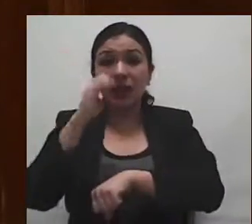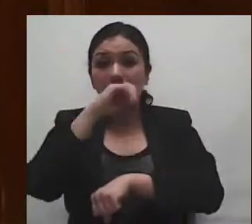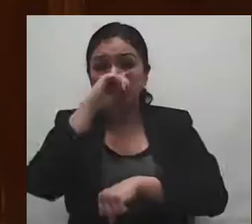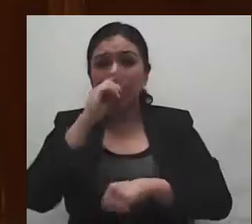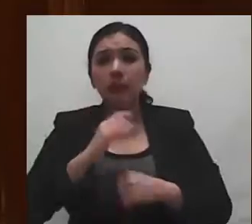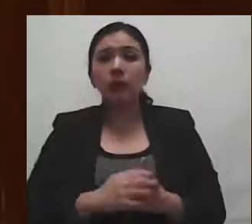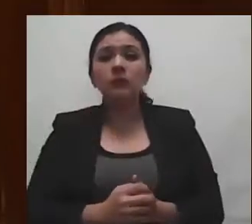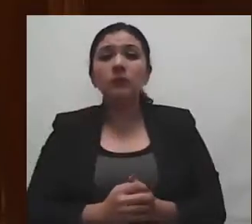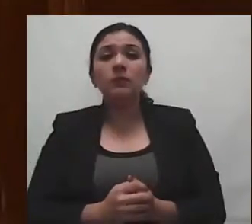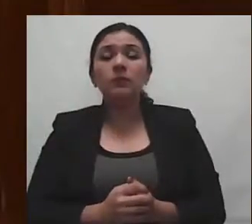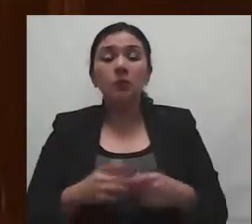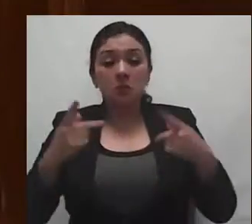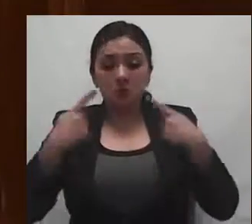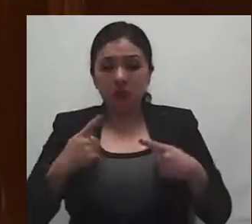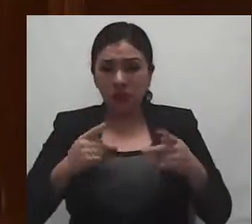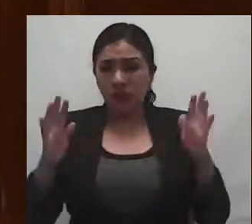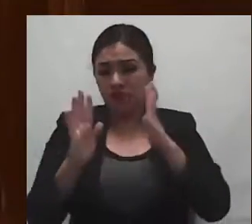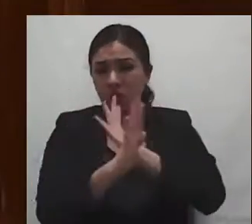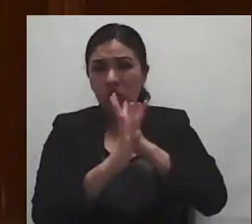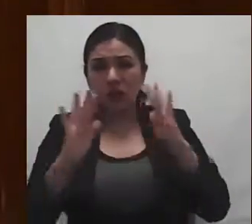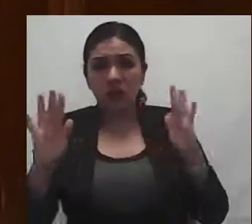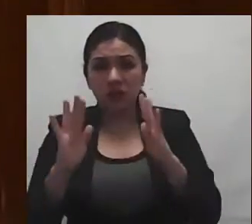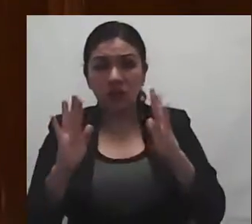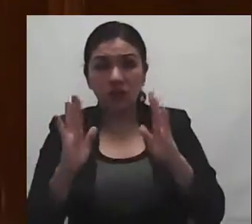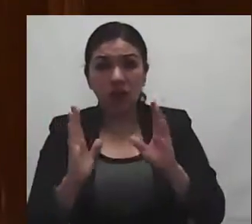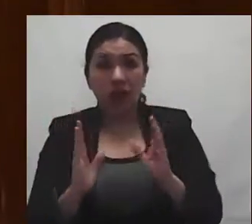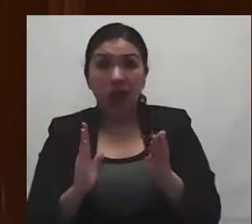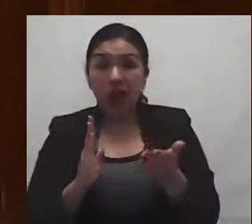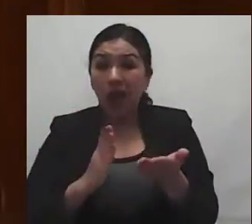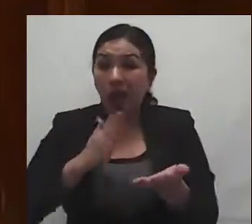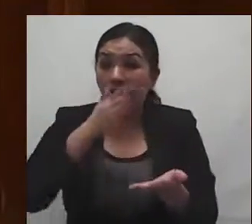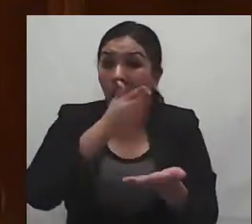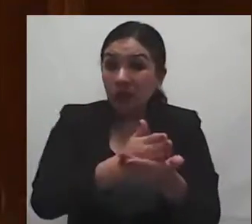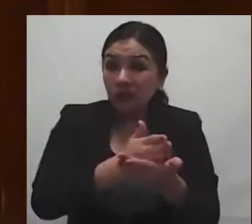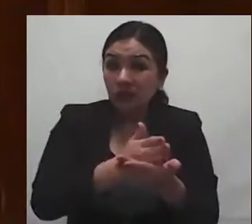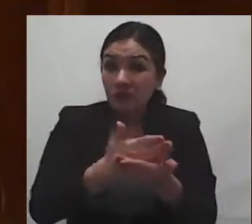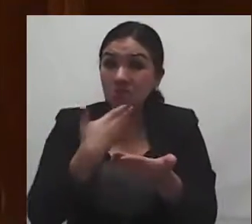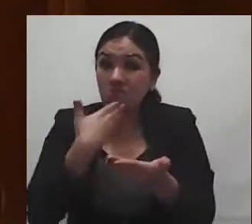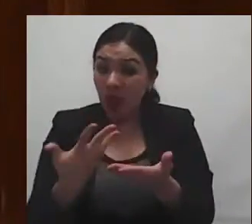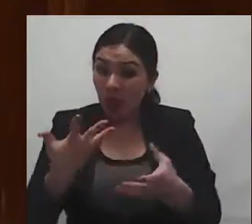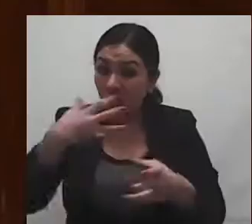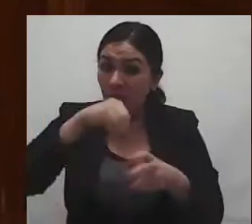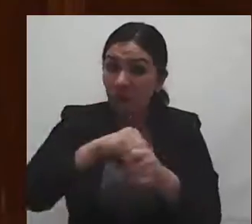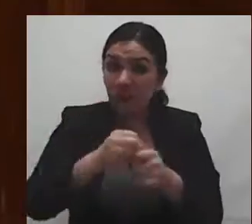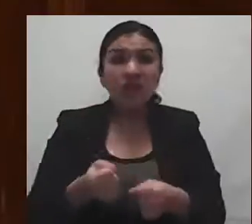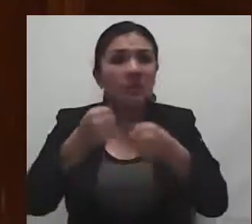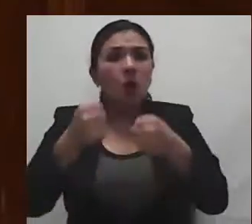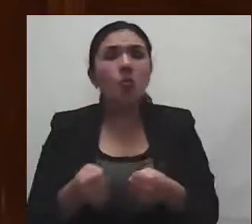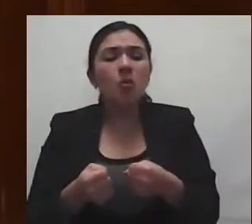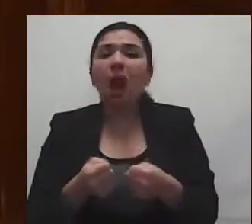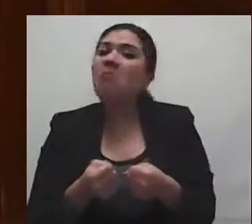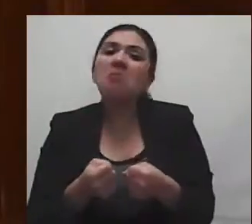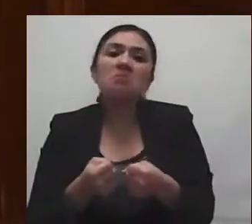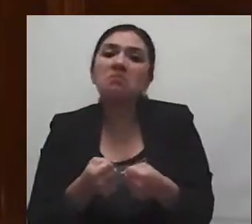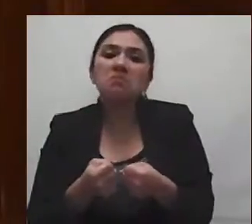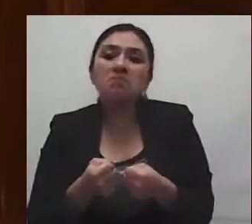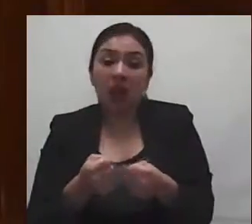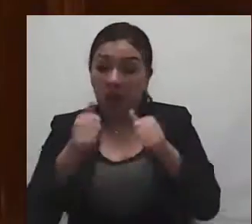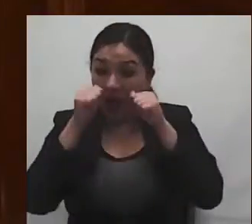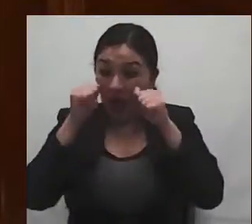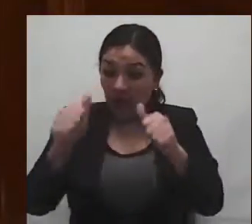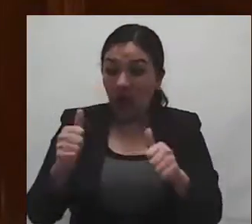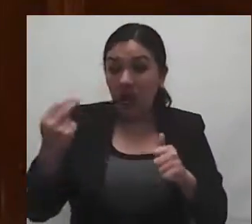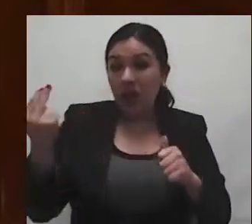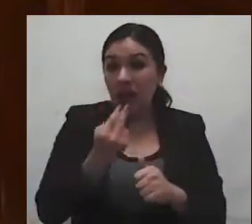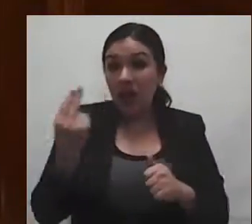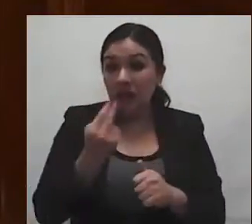la movilidad no es accesible, mucho menos segura. No atiende las necesidades